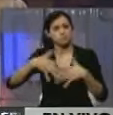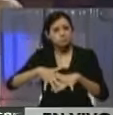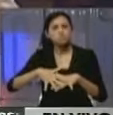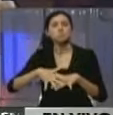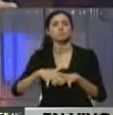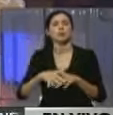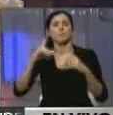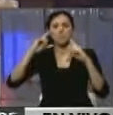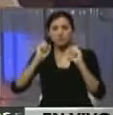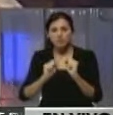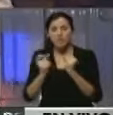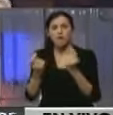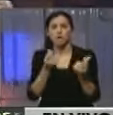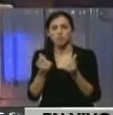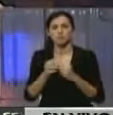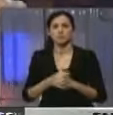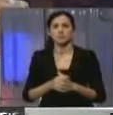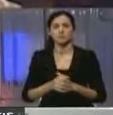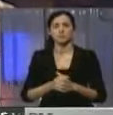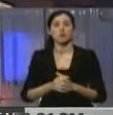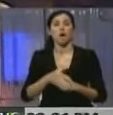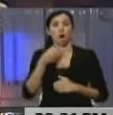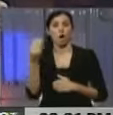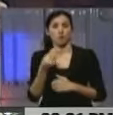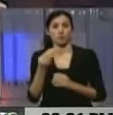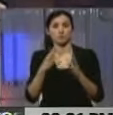nuestros profesionales de la economía, nuestra juventud.